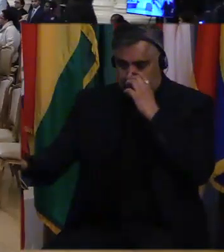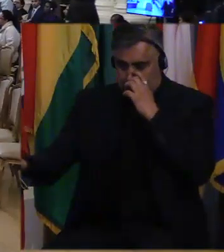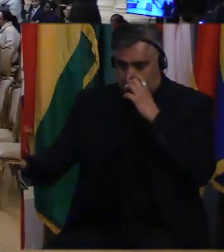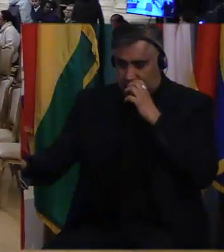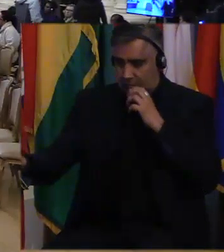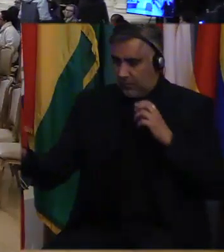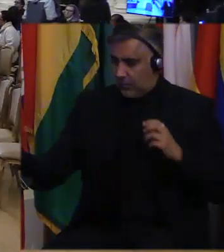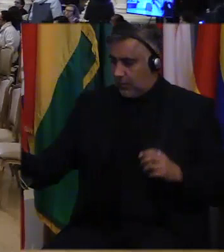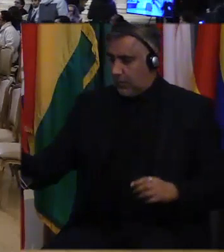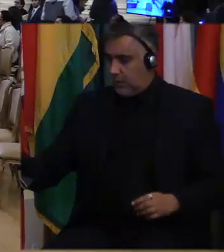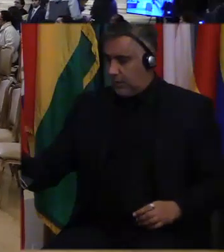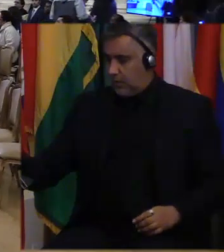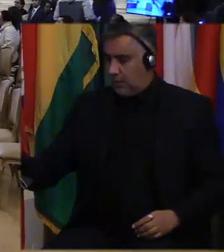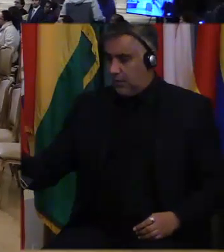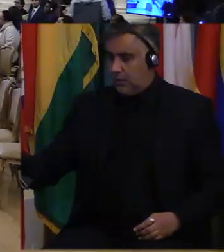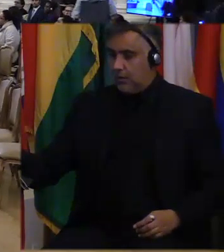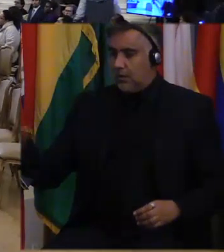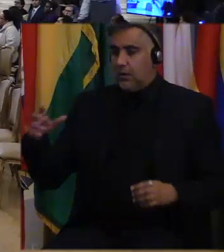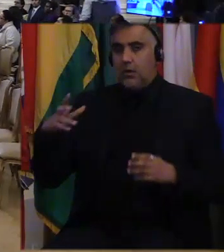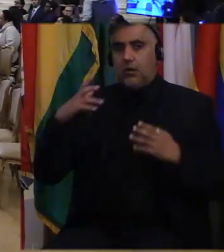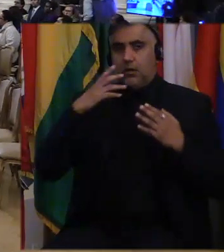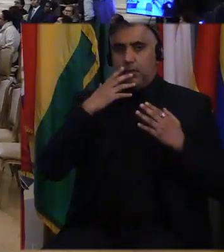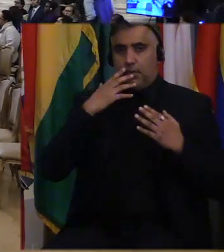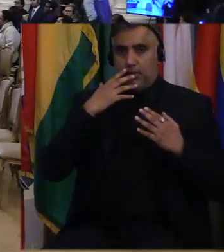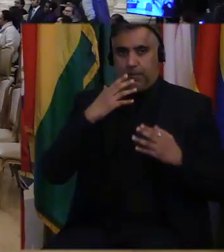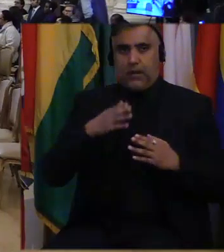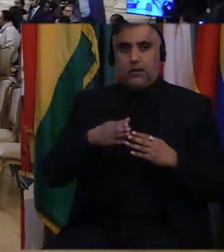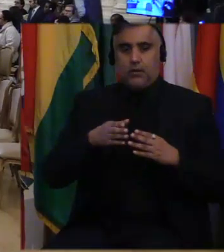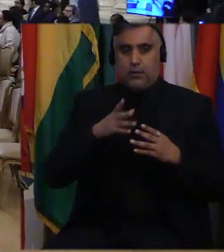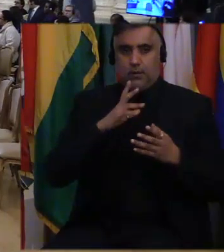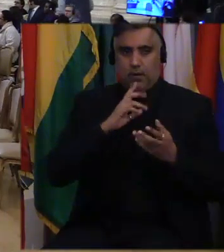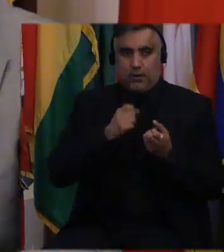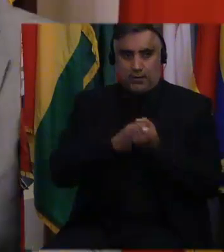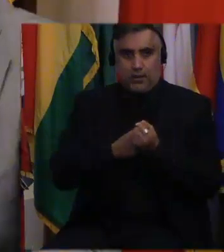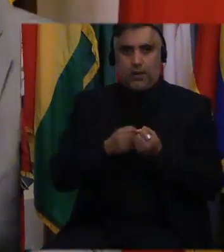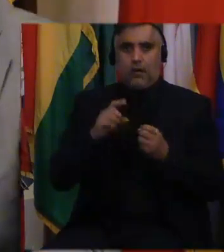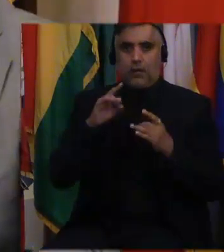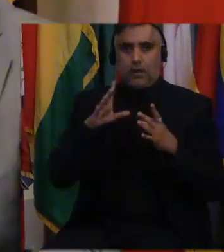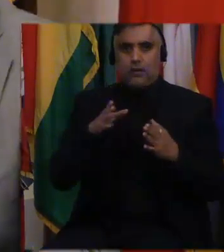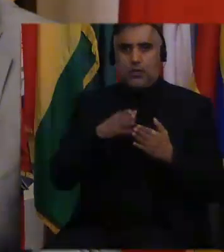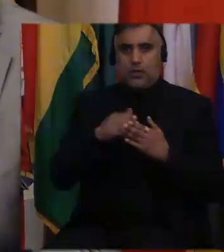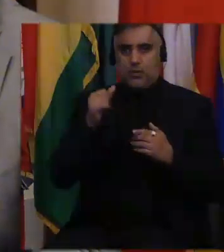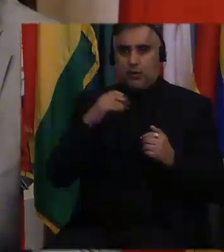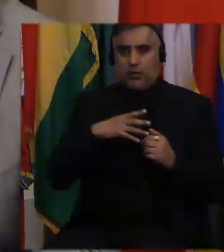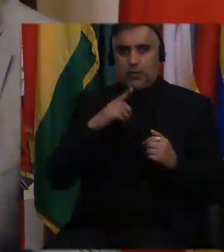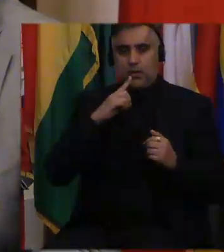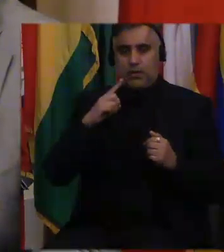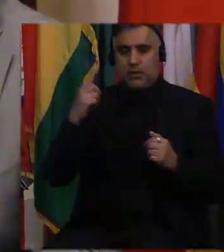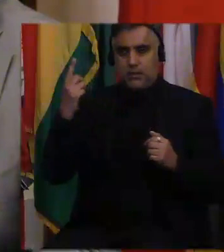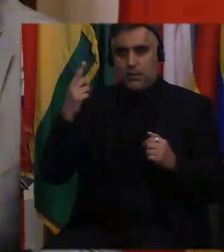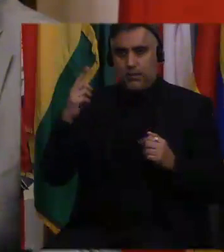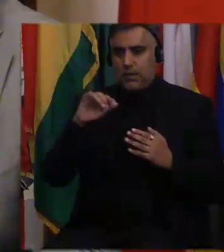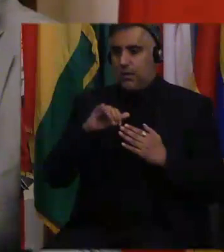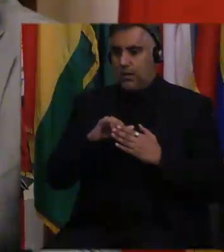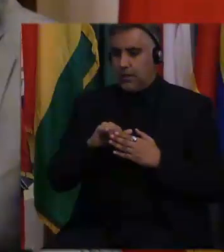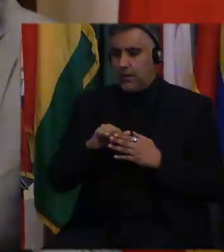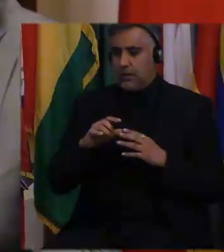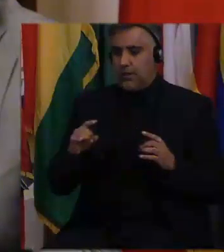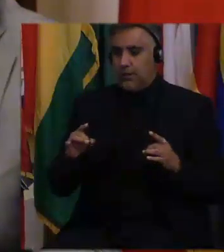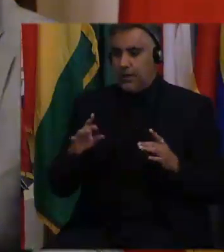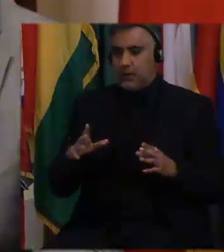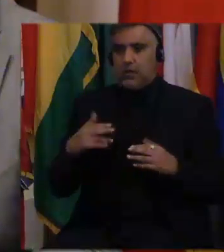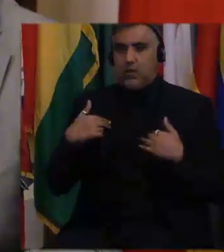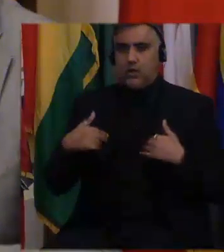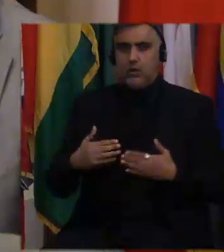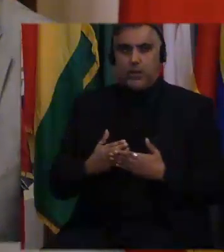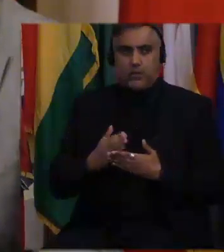para reafirmar más una vez que la violencia contra la mujer es una violación de derechos humanos. Es el resultado,